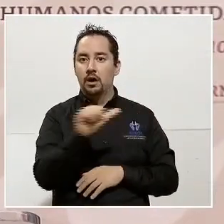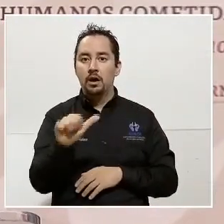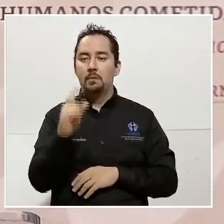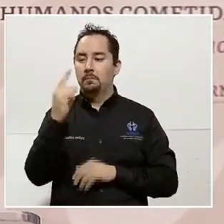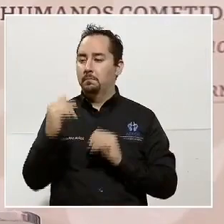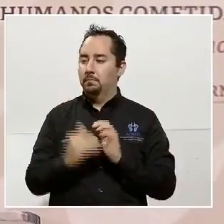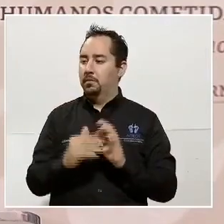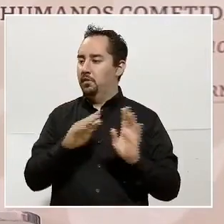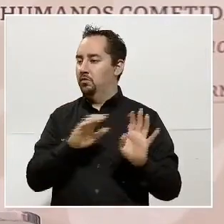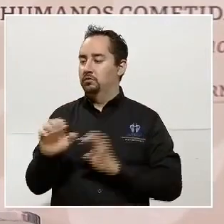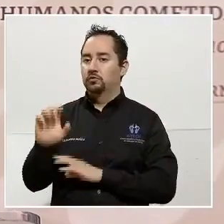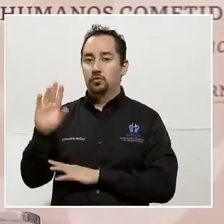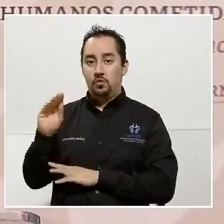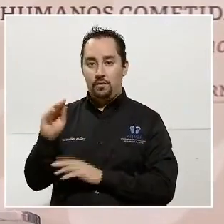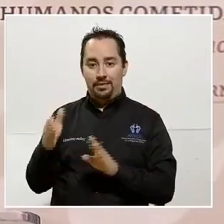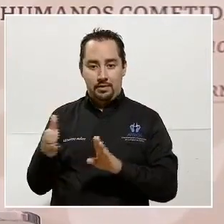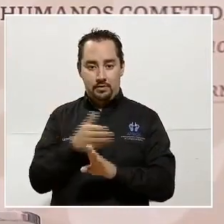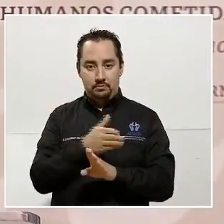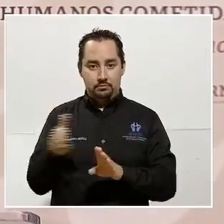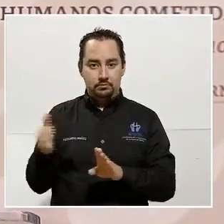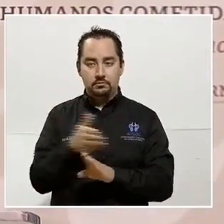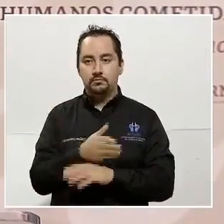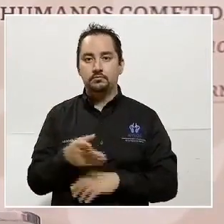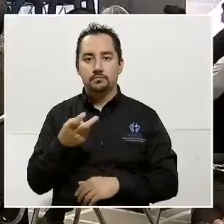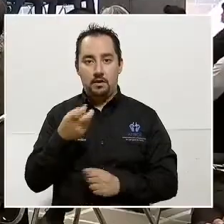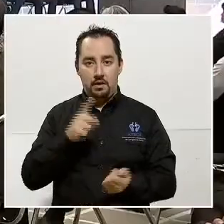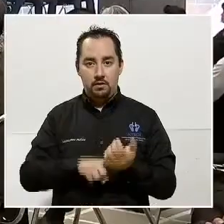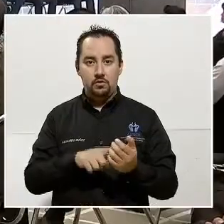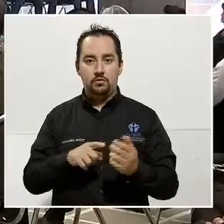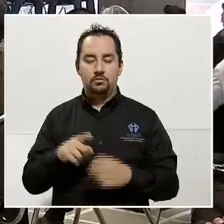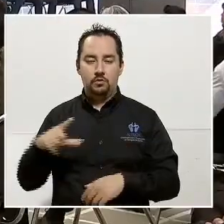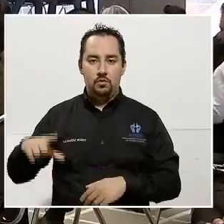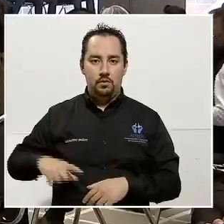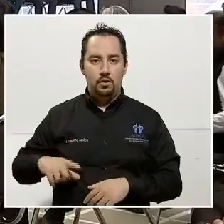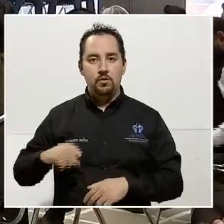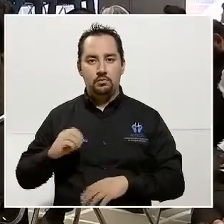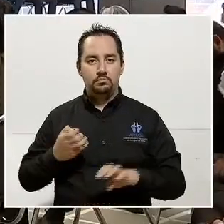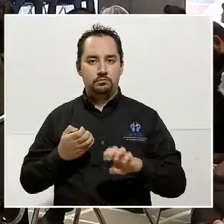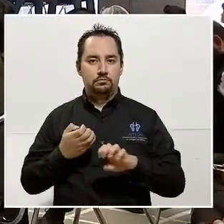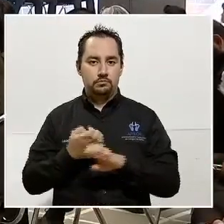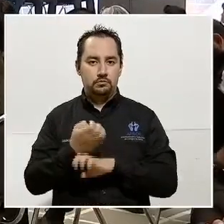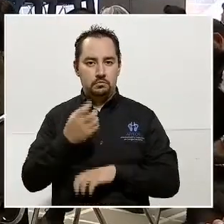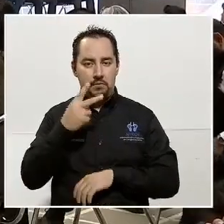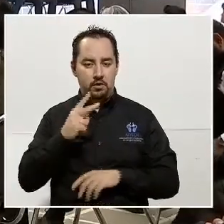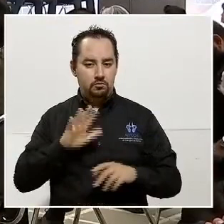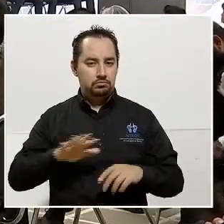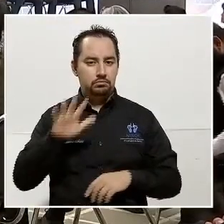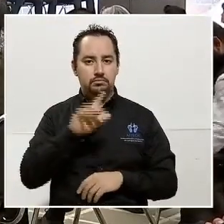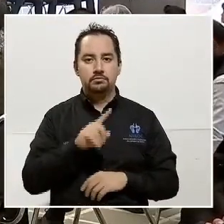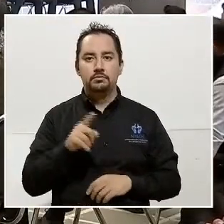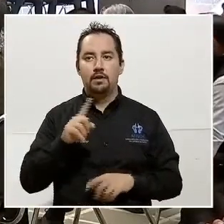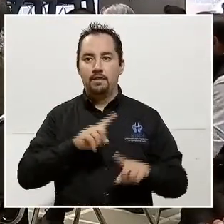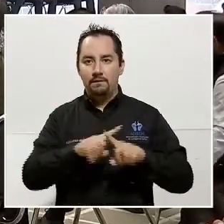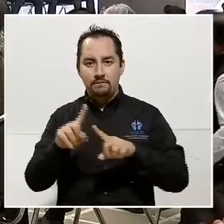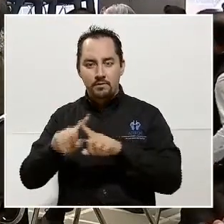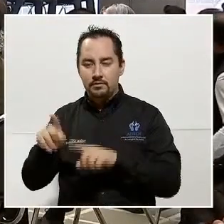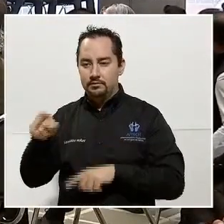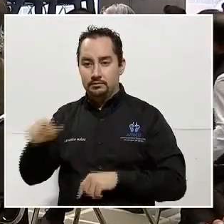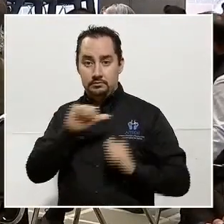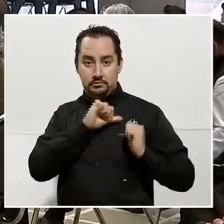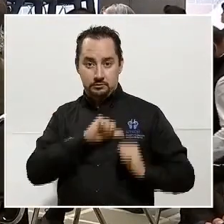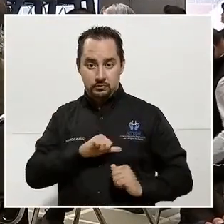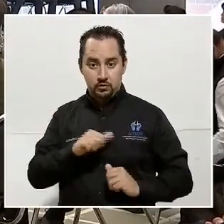y 1990 por el Estado mexicano. Funcionarios federales integrantes de la